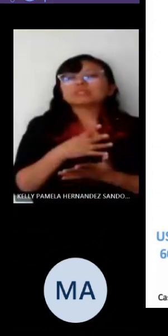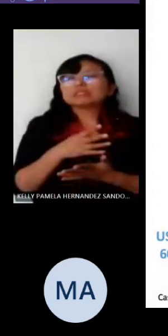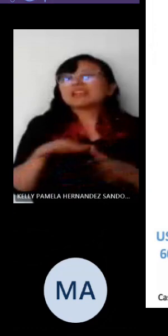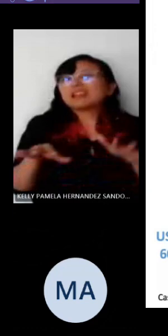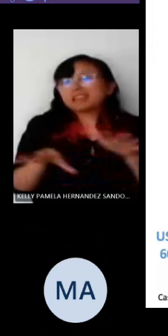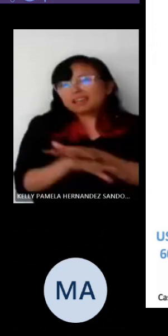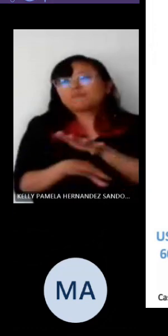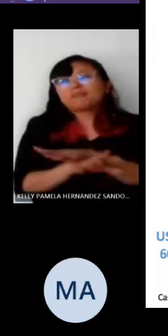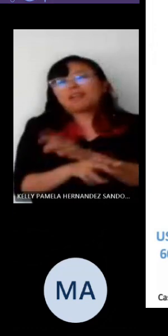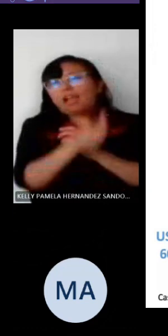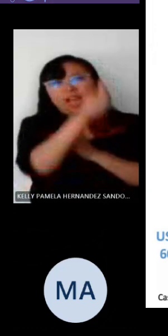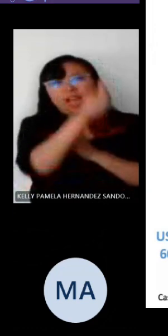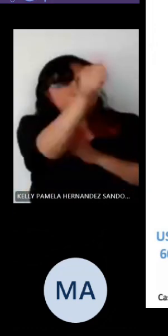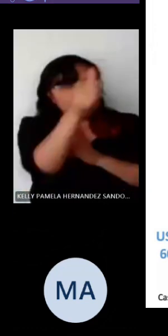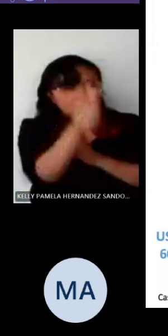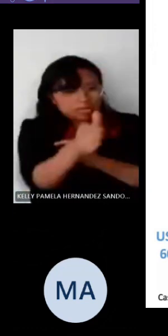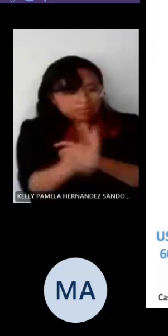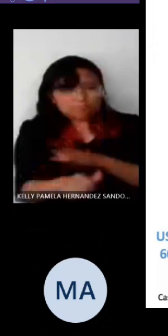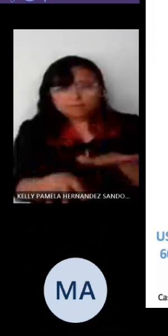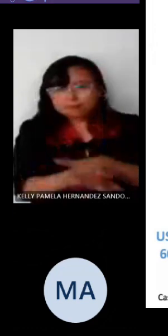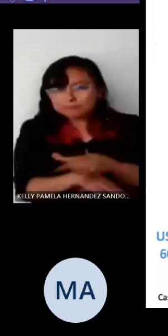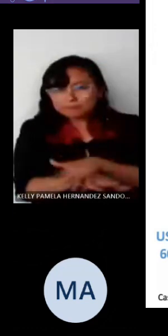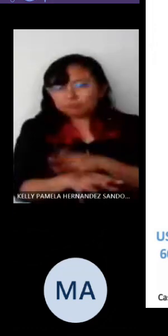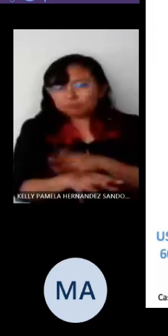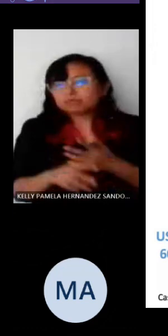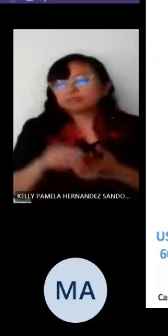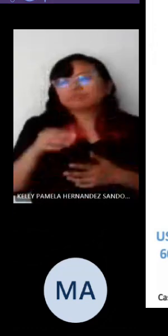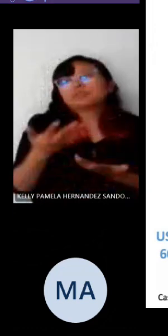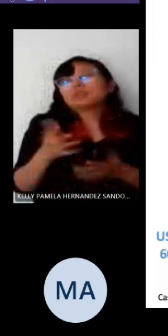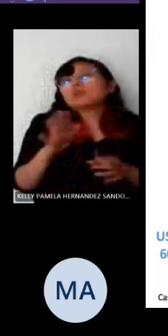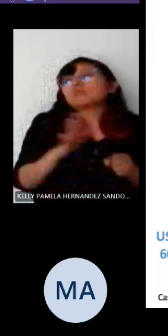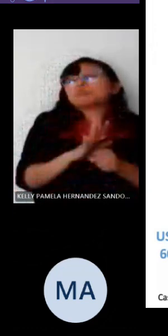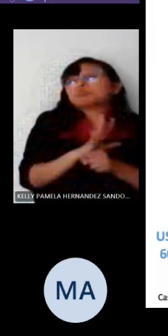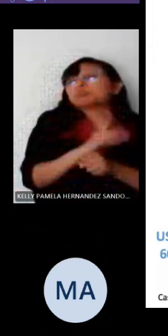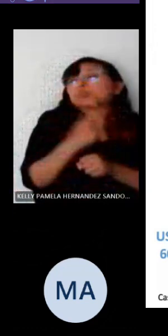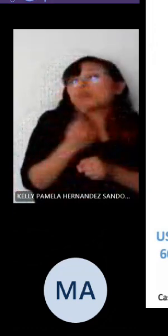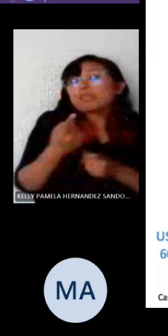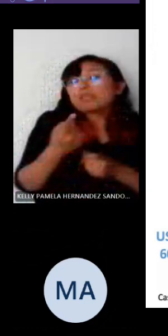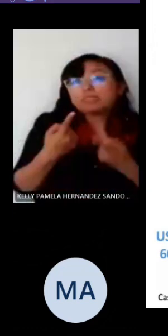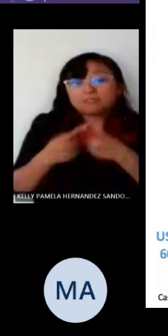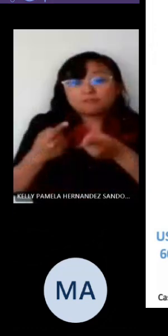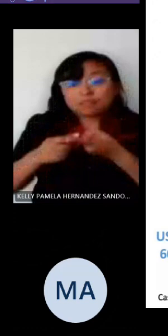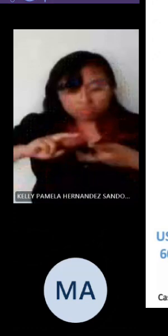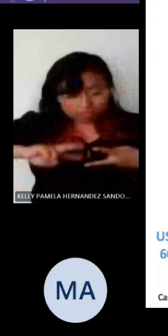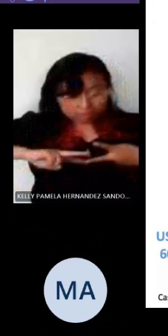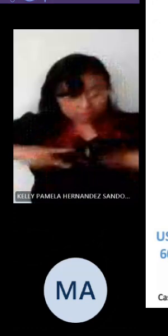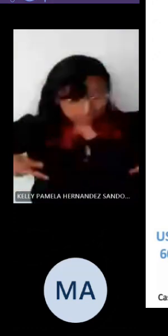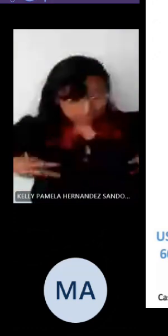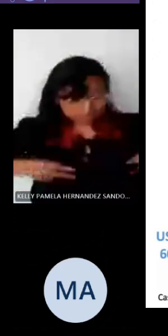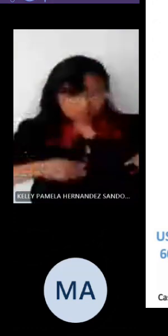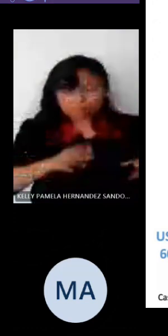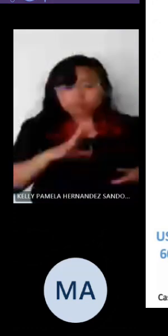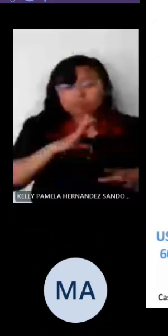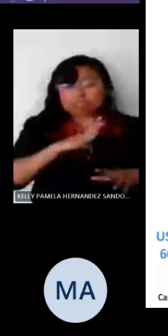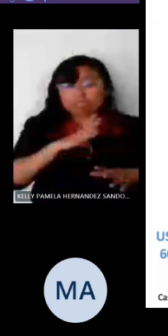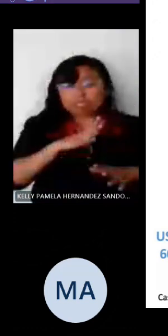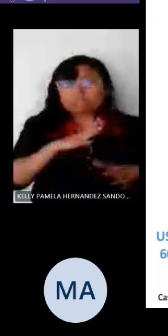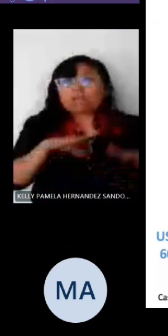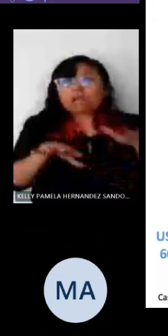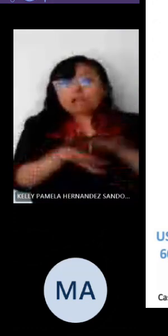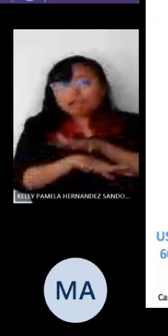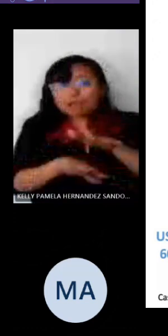decir, le decimos en genética que es heterogénea. ¿Por qué? Porque hay muchos genes que pueden presentar y que pueden dar las